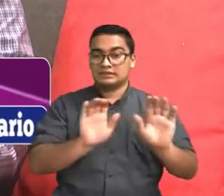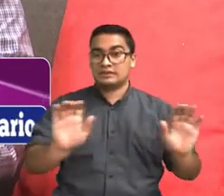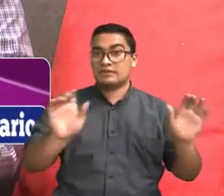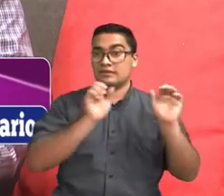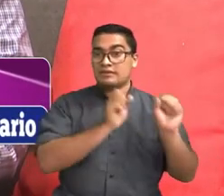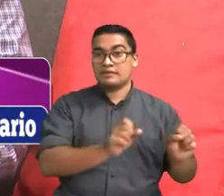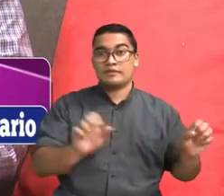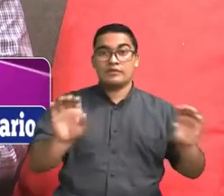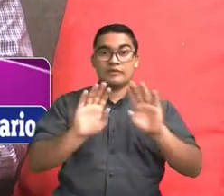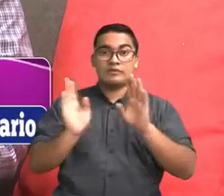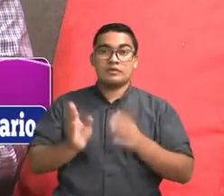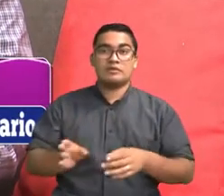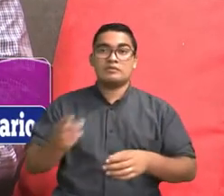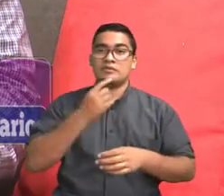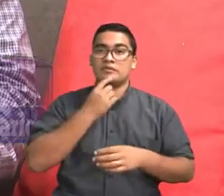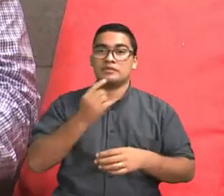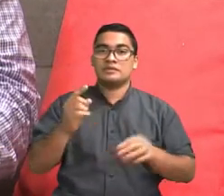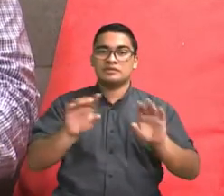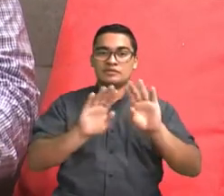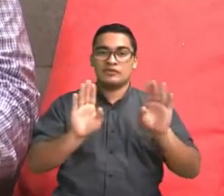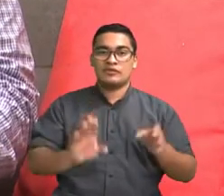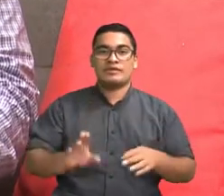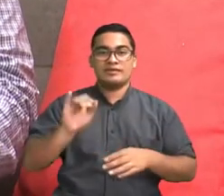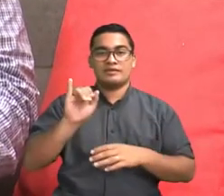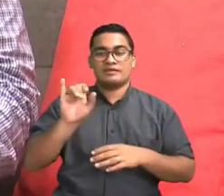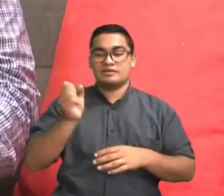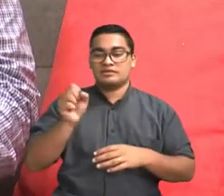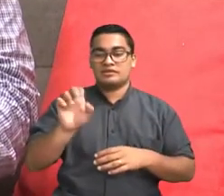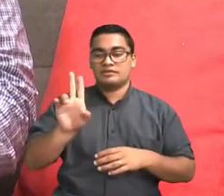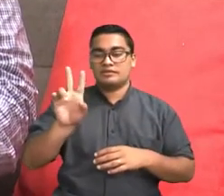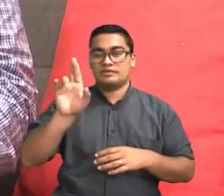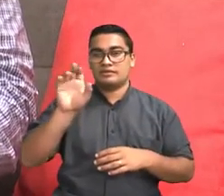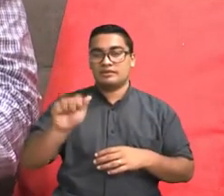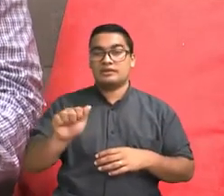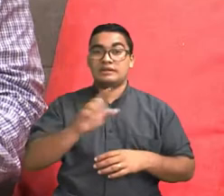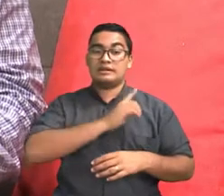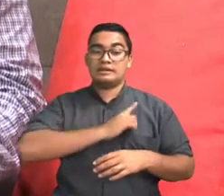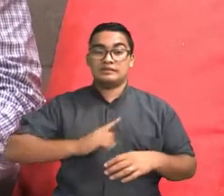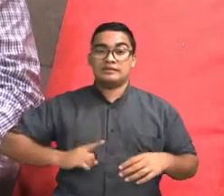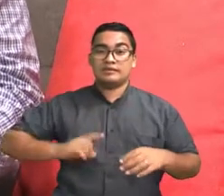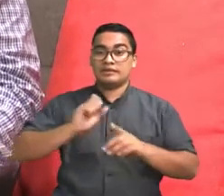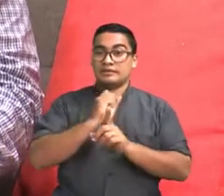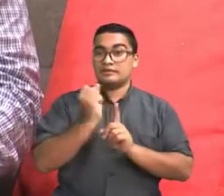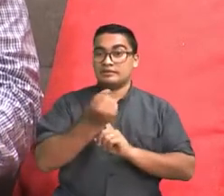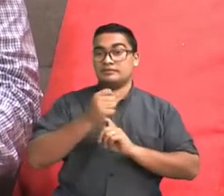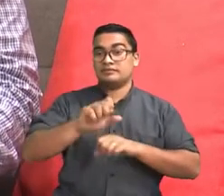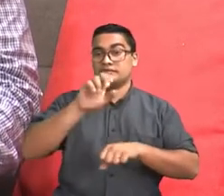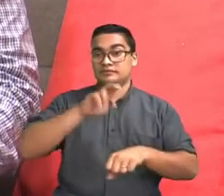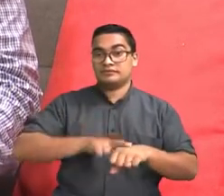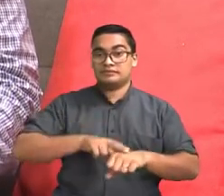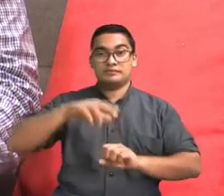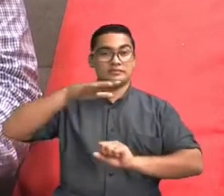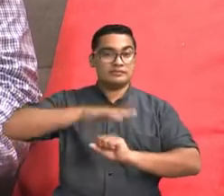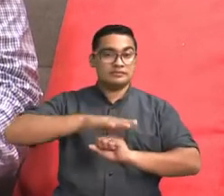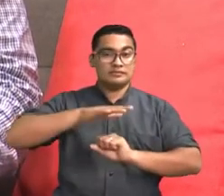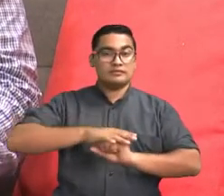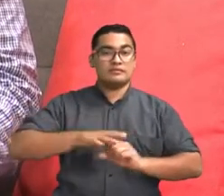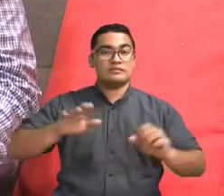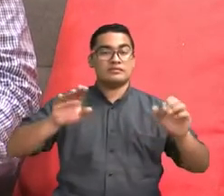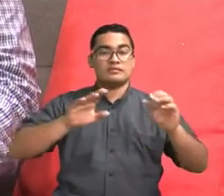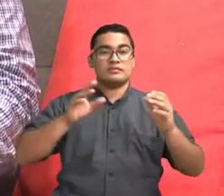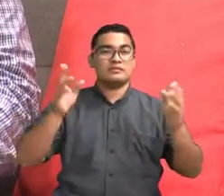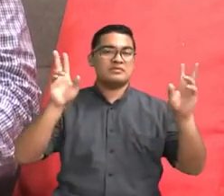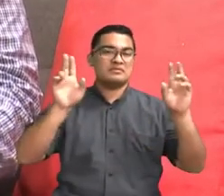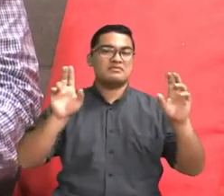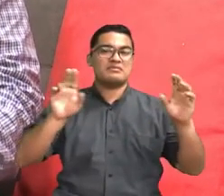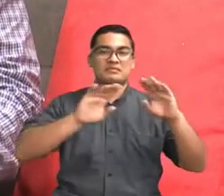Con nosotros la compañera Isaura Chavarría, quien es diputada ante la Asamblea Nacional y además integrante de la Comisión de Asuntos de la Mujer, Juventud, Niñez